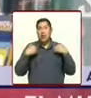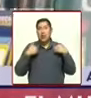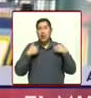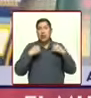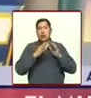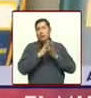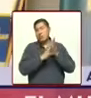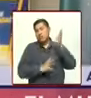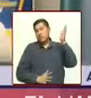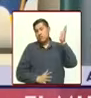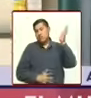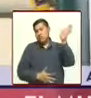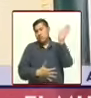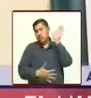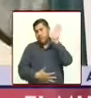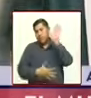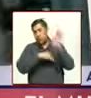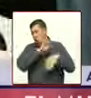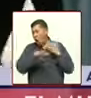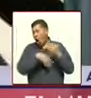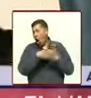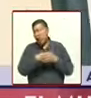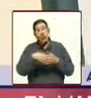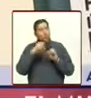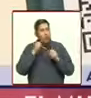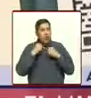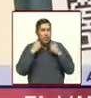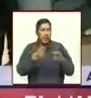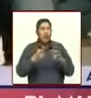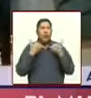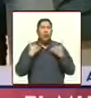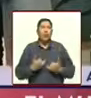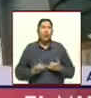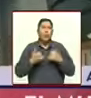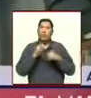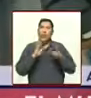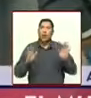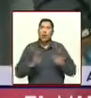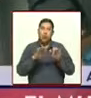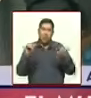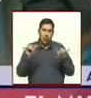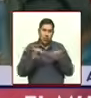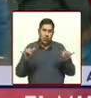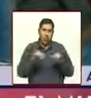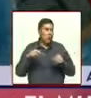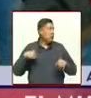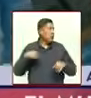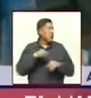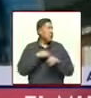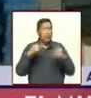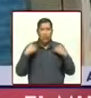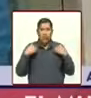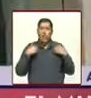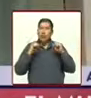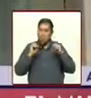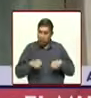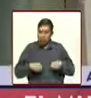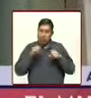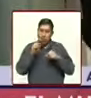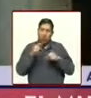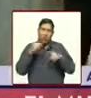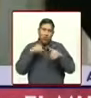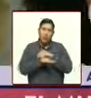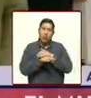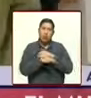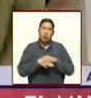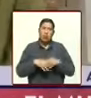banner sumamente expuesto para que todo el mundo pueda donar a partir del día de hoy y el domingo también. Vamos a tener también la posibilidad de que ustedes